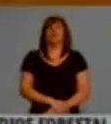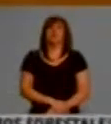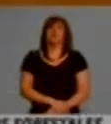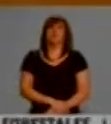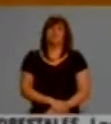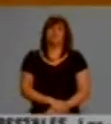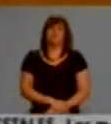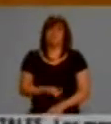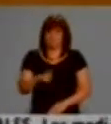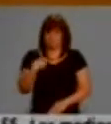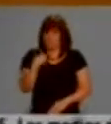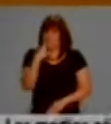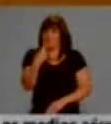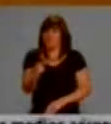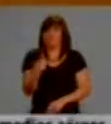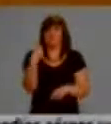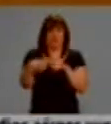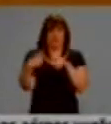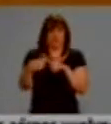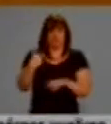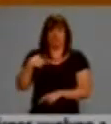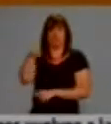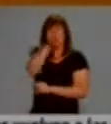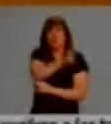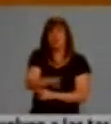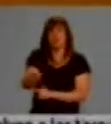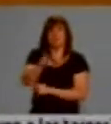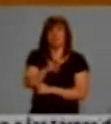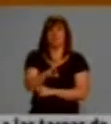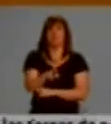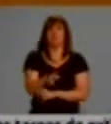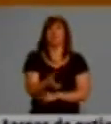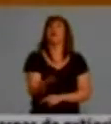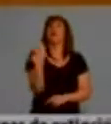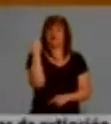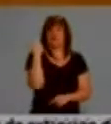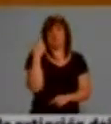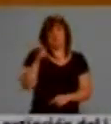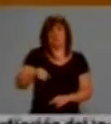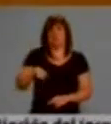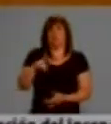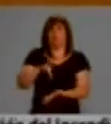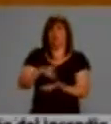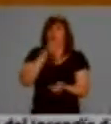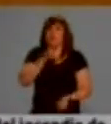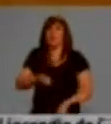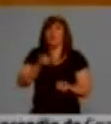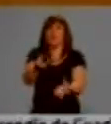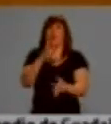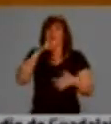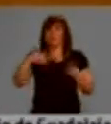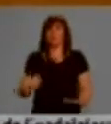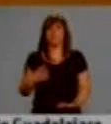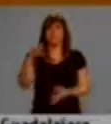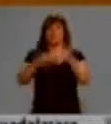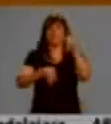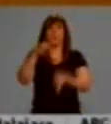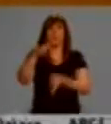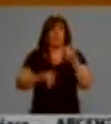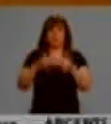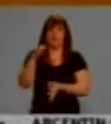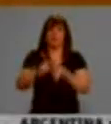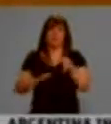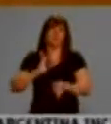más, le diré algo que repetí antes también en alguna declaración. Hoy jurídicamente resulta